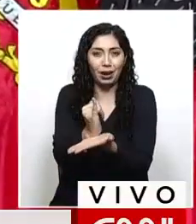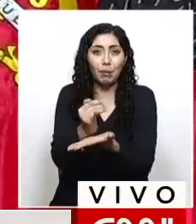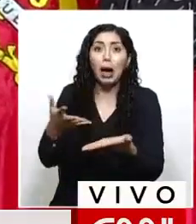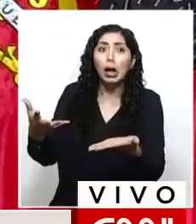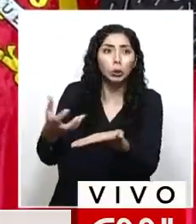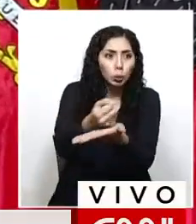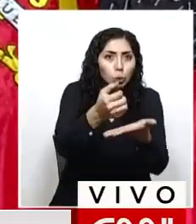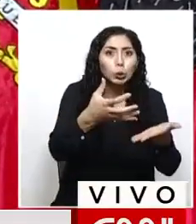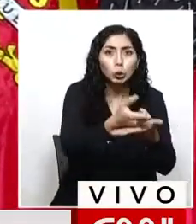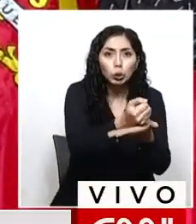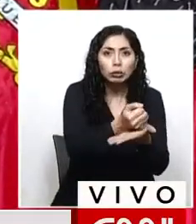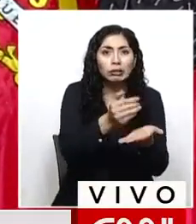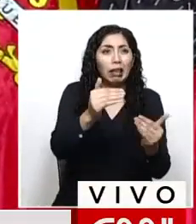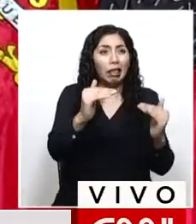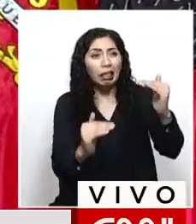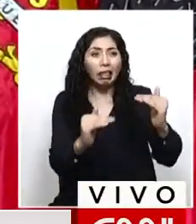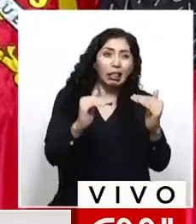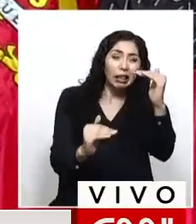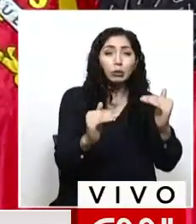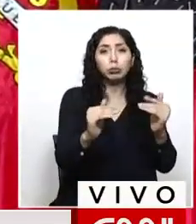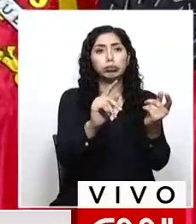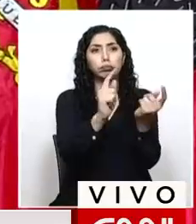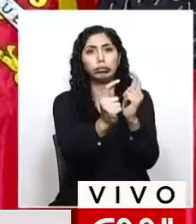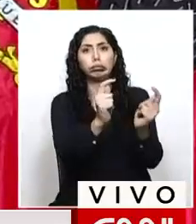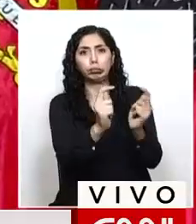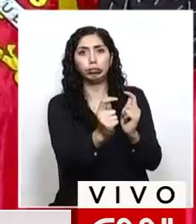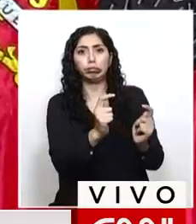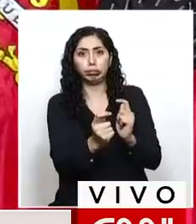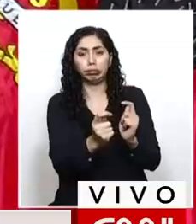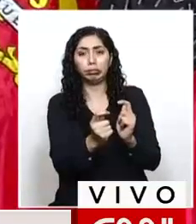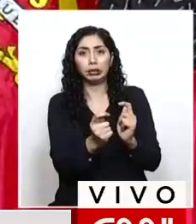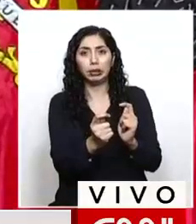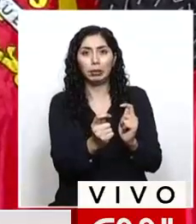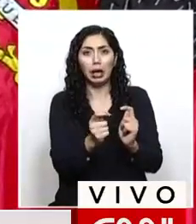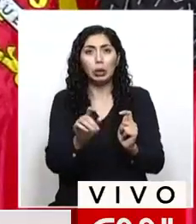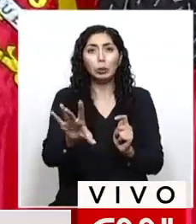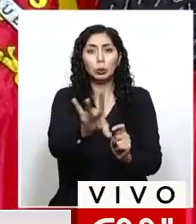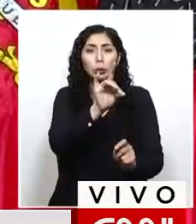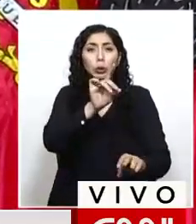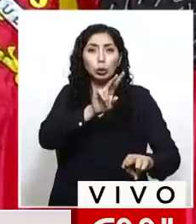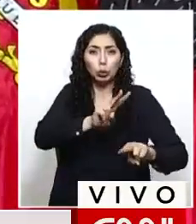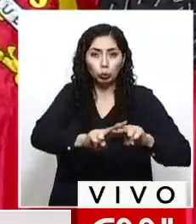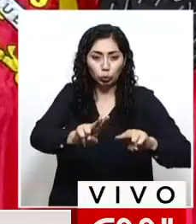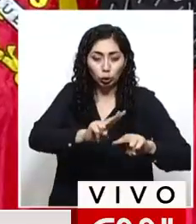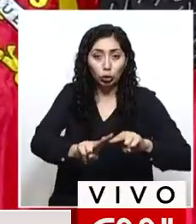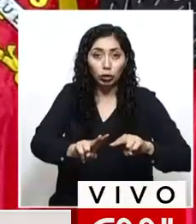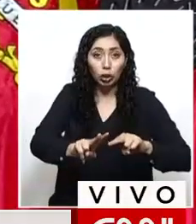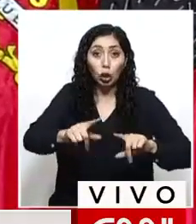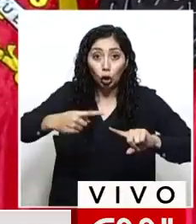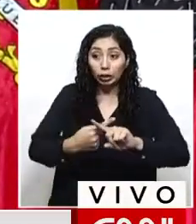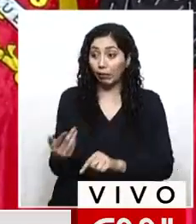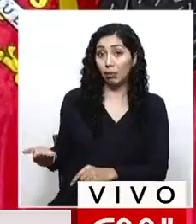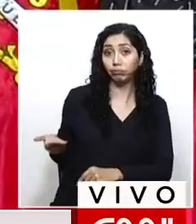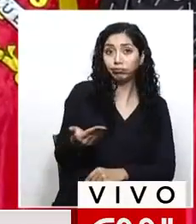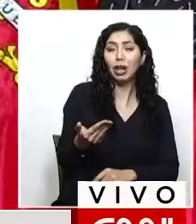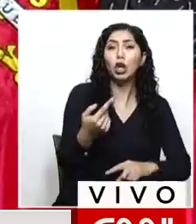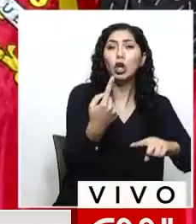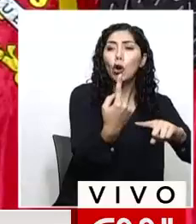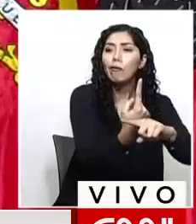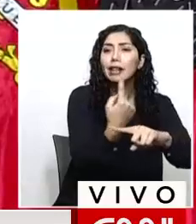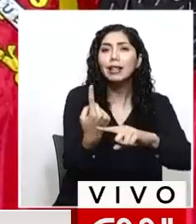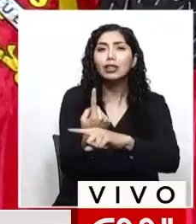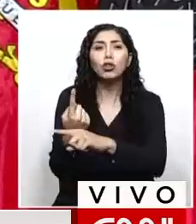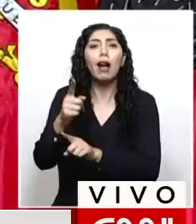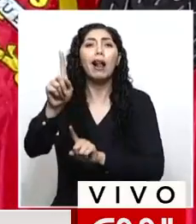corregir desequilibrios, para encontrar otros balances y volver a traer a la conversación algunos elementos que habíamos